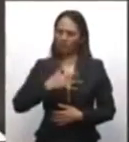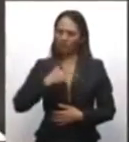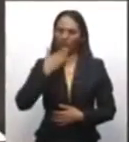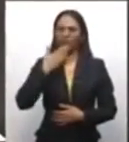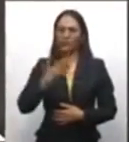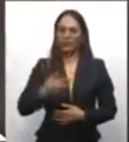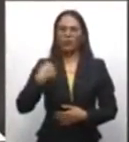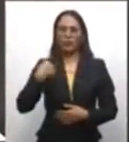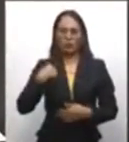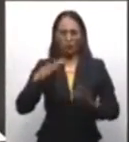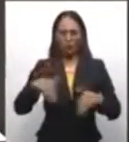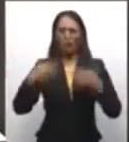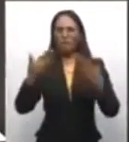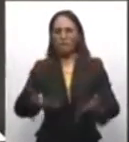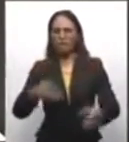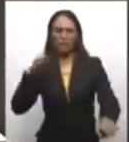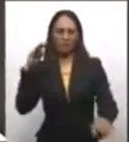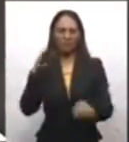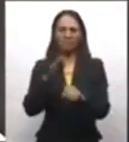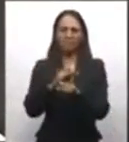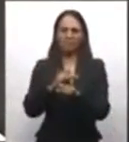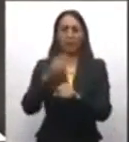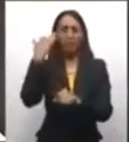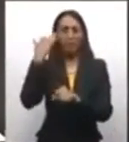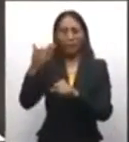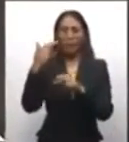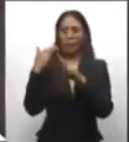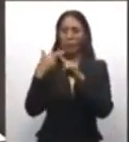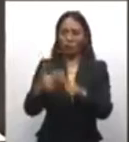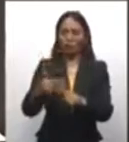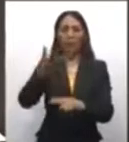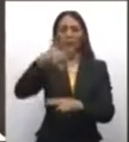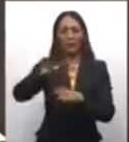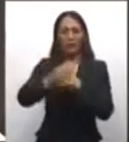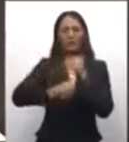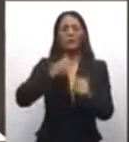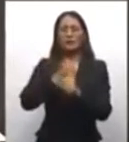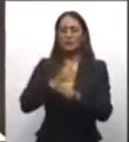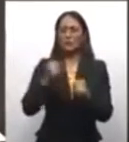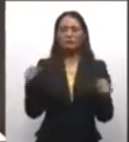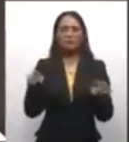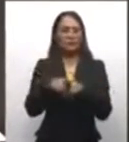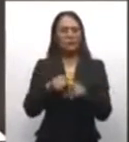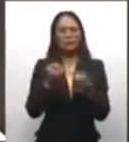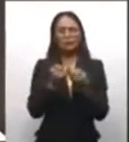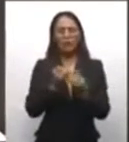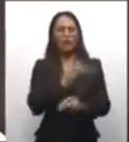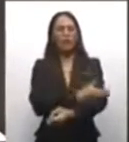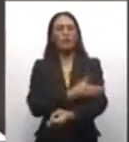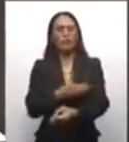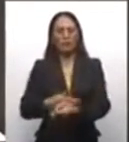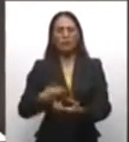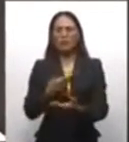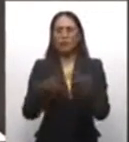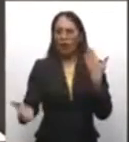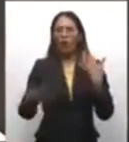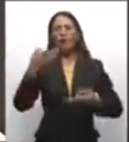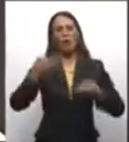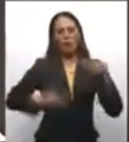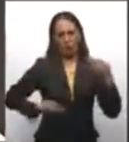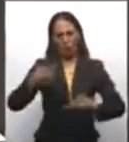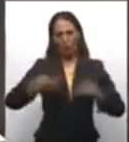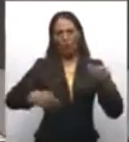10 años y puedo decirles que incluso compañeros defensores públicos hoy en día son jueces de control y son